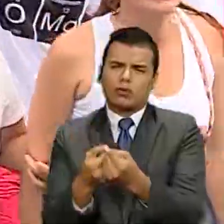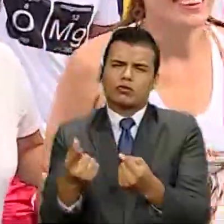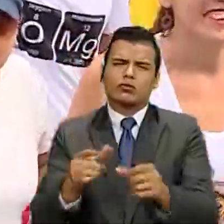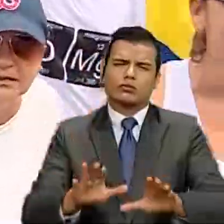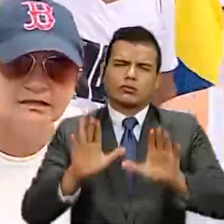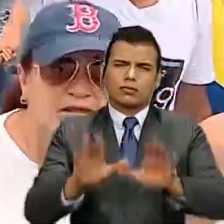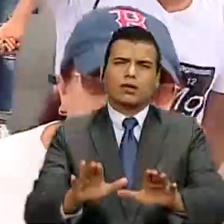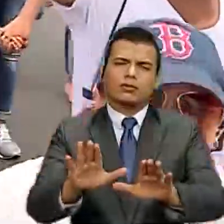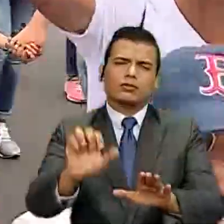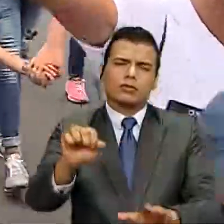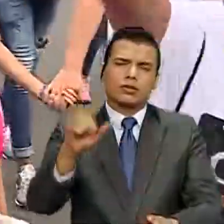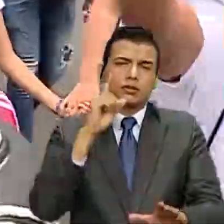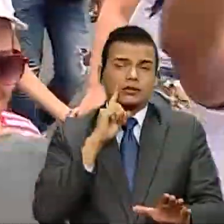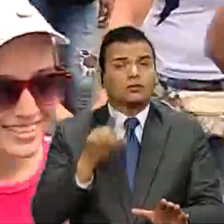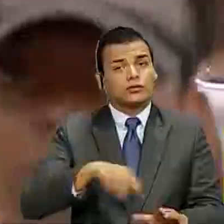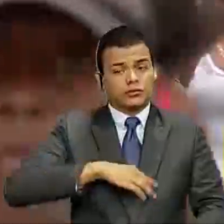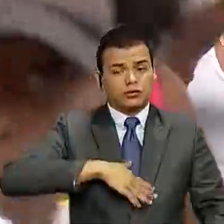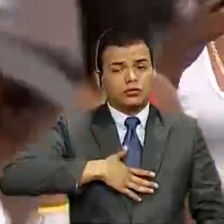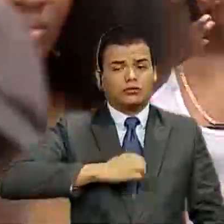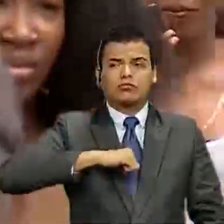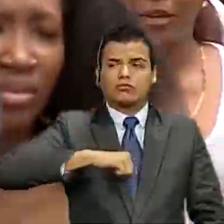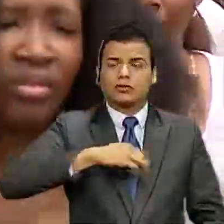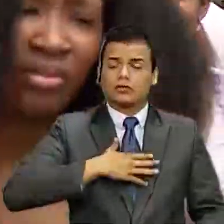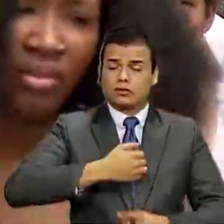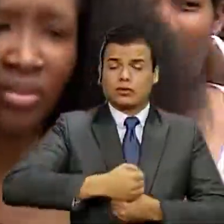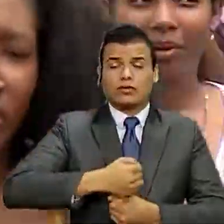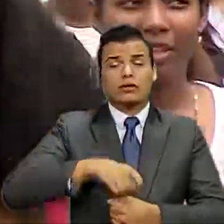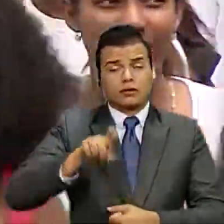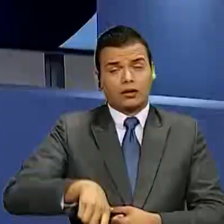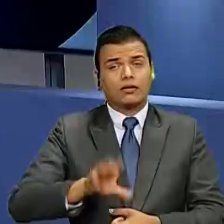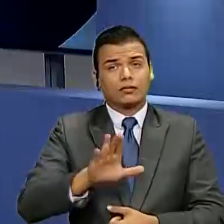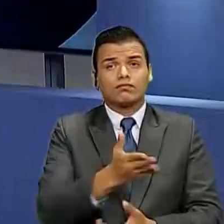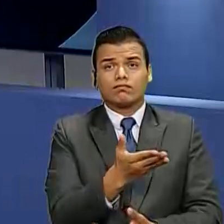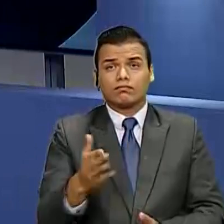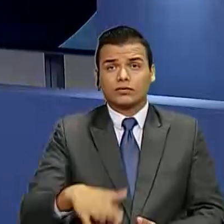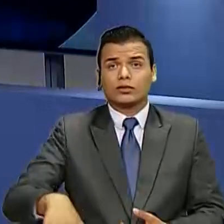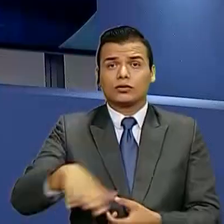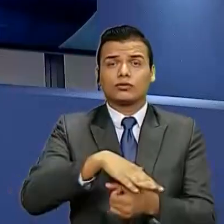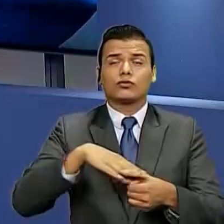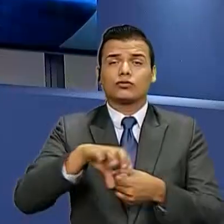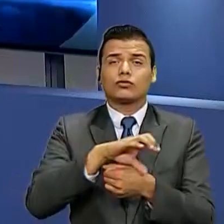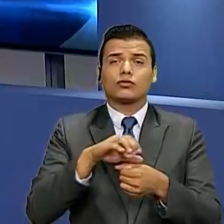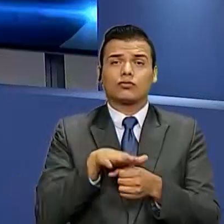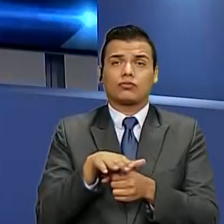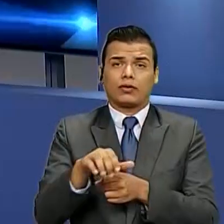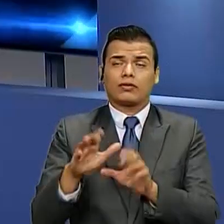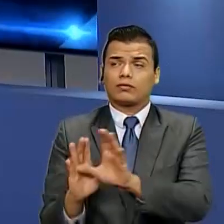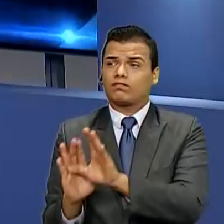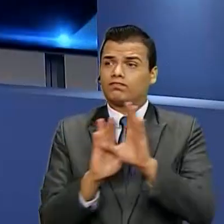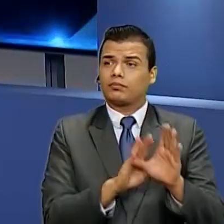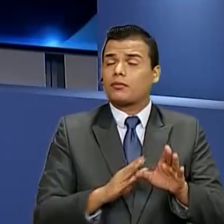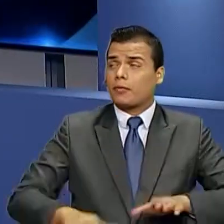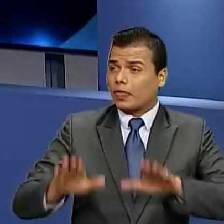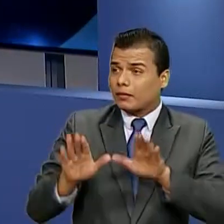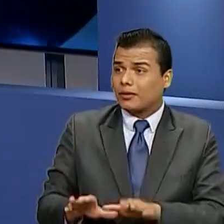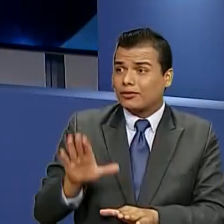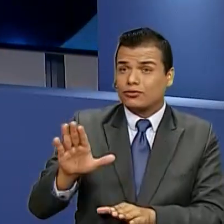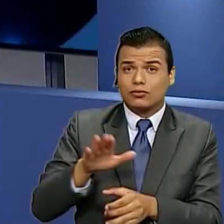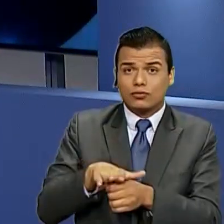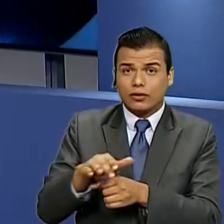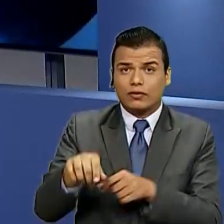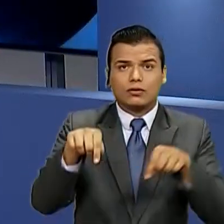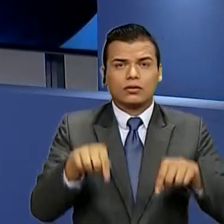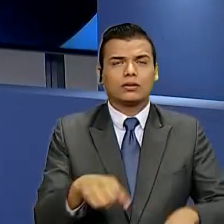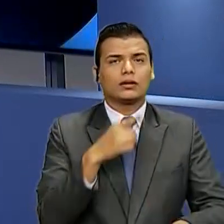paro y que solicitan el derecho a trabajar en esta ciudad. Mientras tanto, en medio de este paro, también esta tarde se